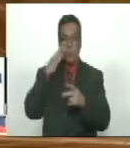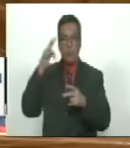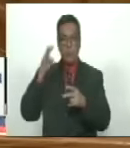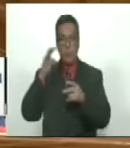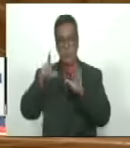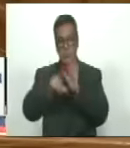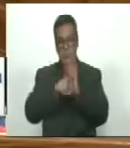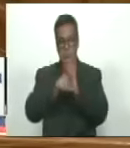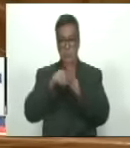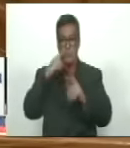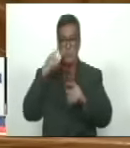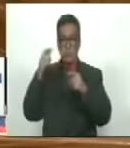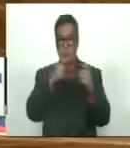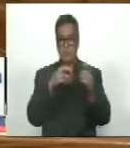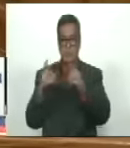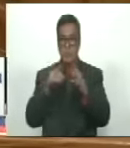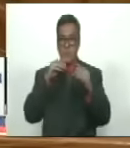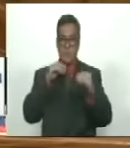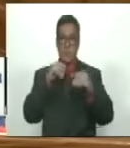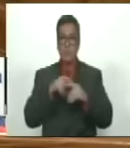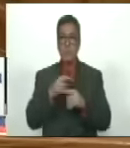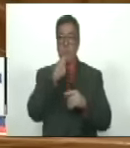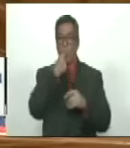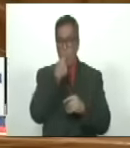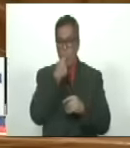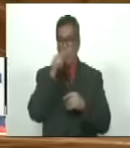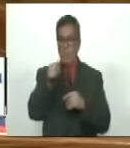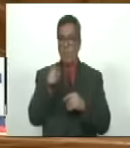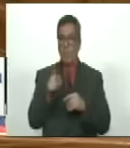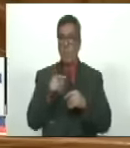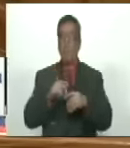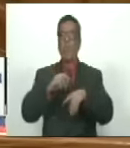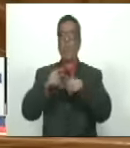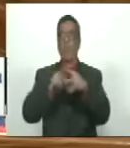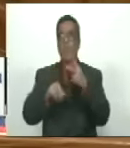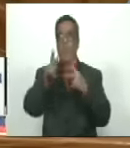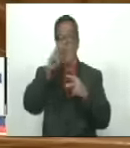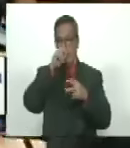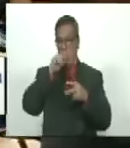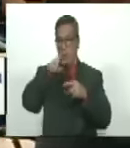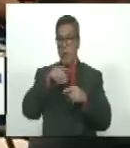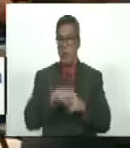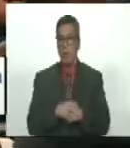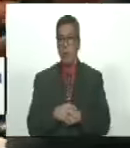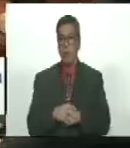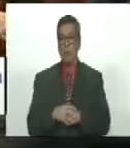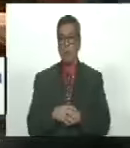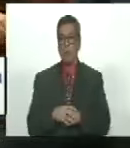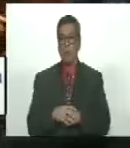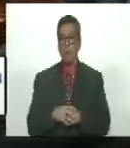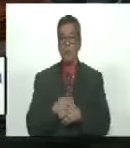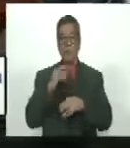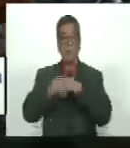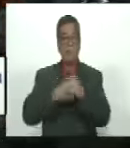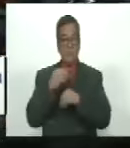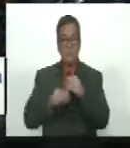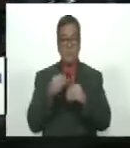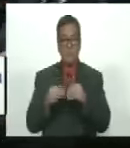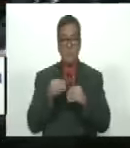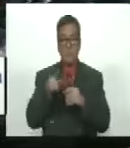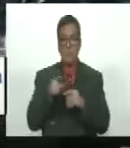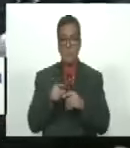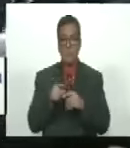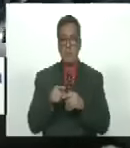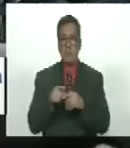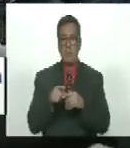1877-97, el laudo arbitral, que es como cuando se, luego de dos años de componenda, se ejecuta